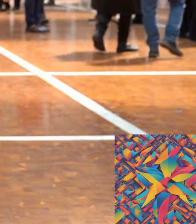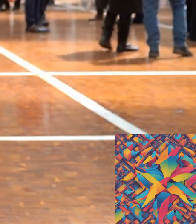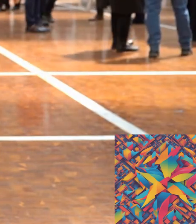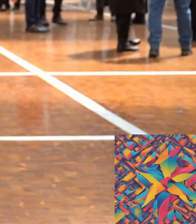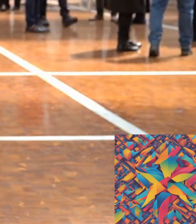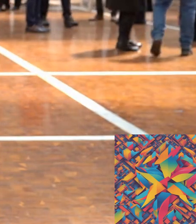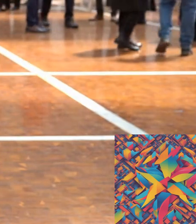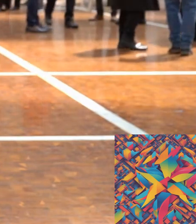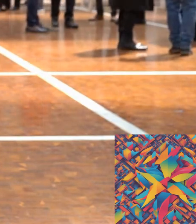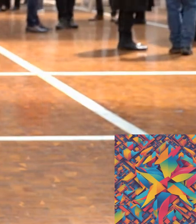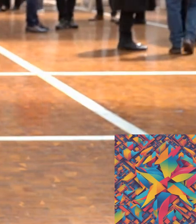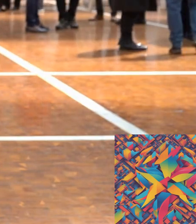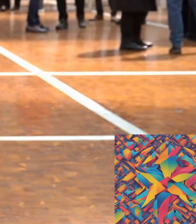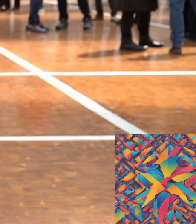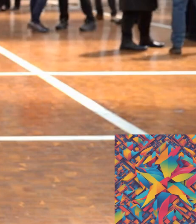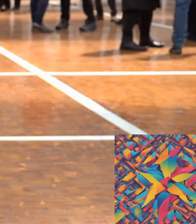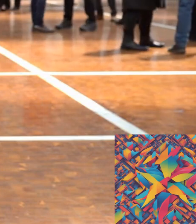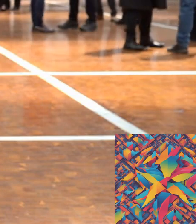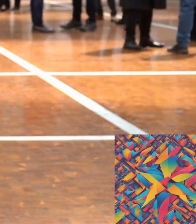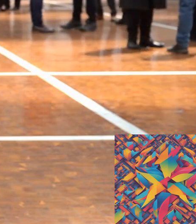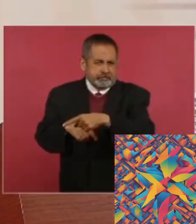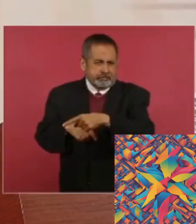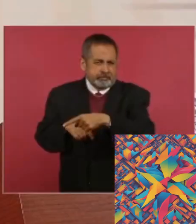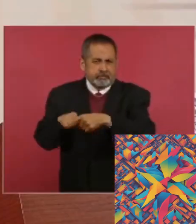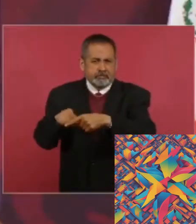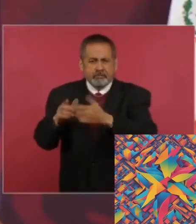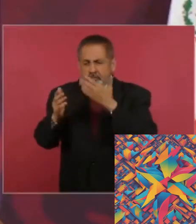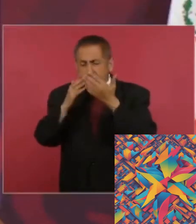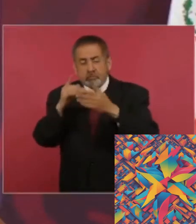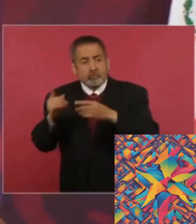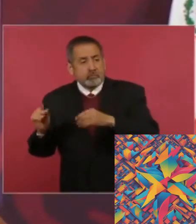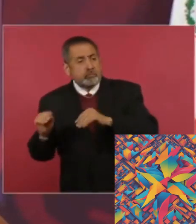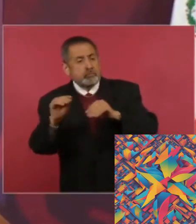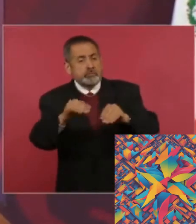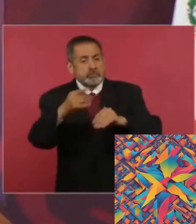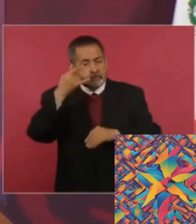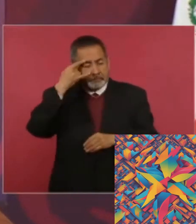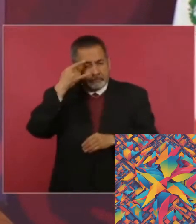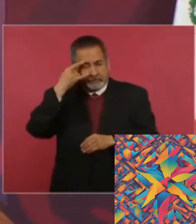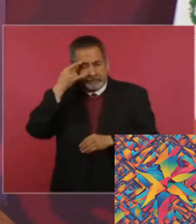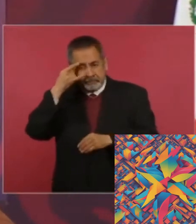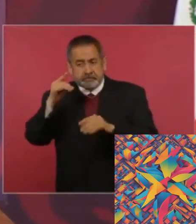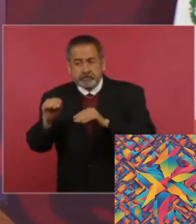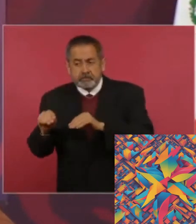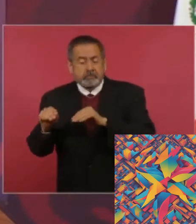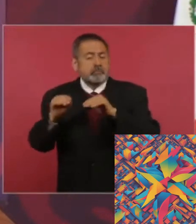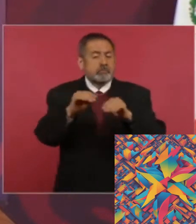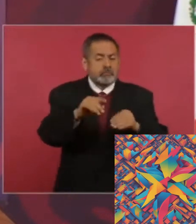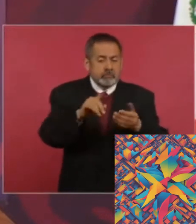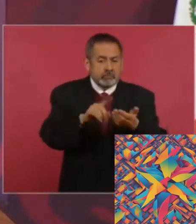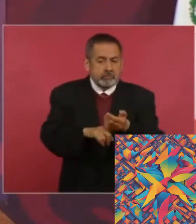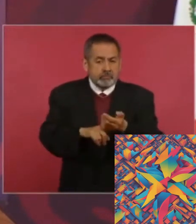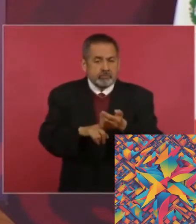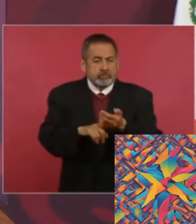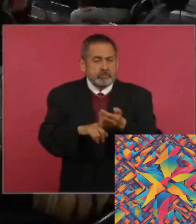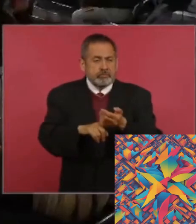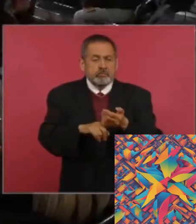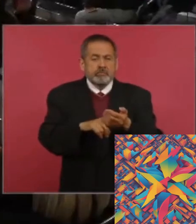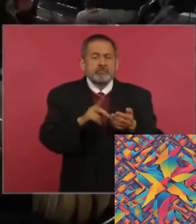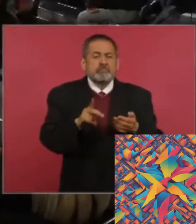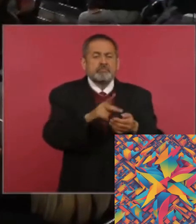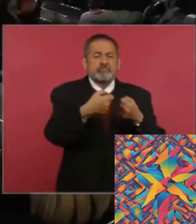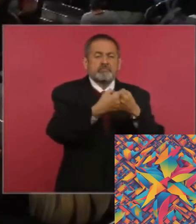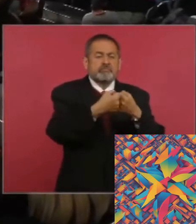en la ciudad. A pesar de algunos desafíos, como el incremento en el número de personas desaparecidas, es fundamental resaltar